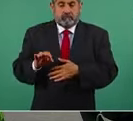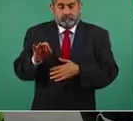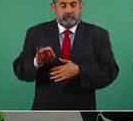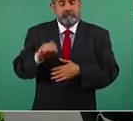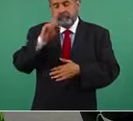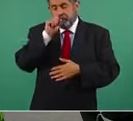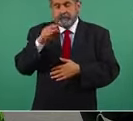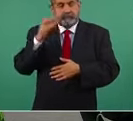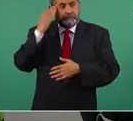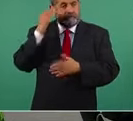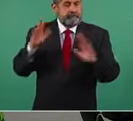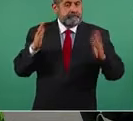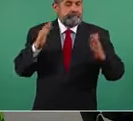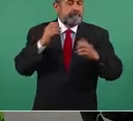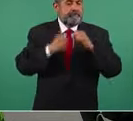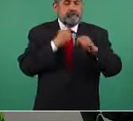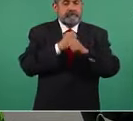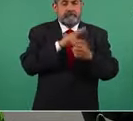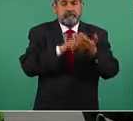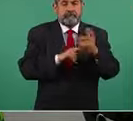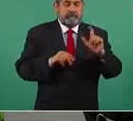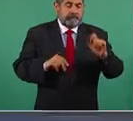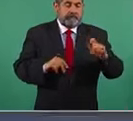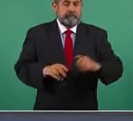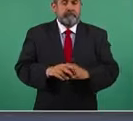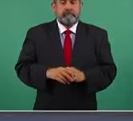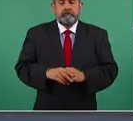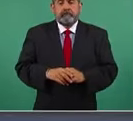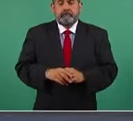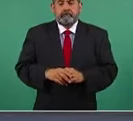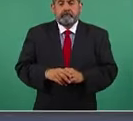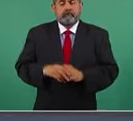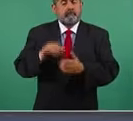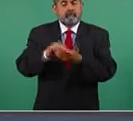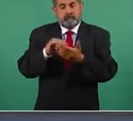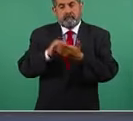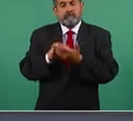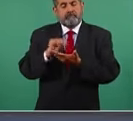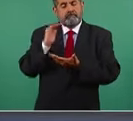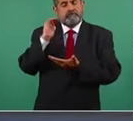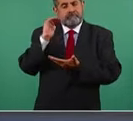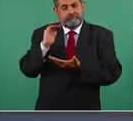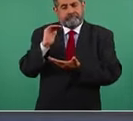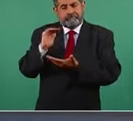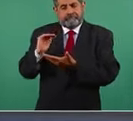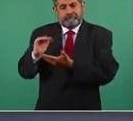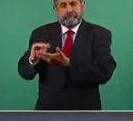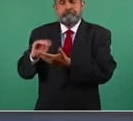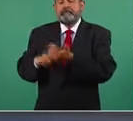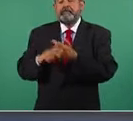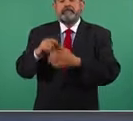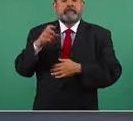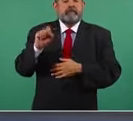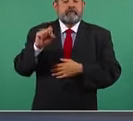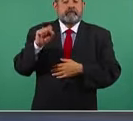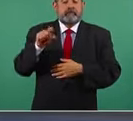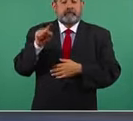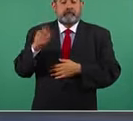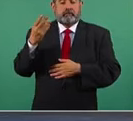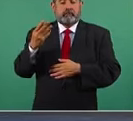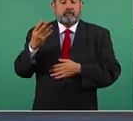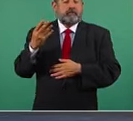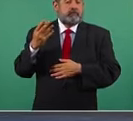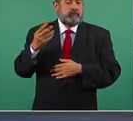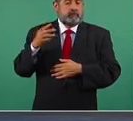al mismo periodo del 2020. Continuamos con una baja del 60.4%